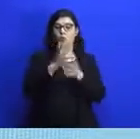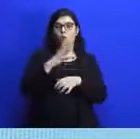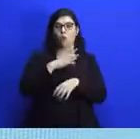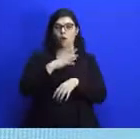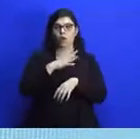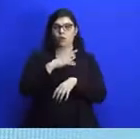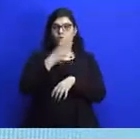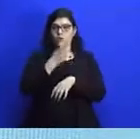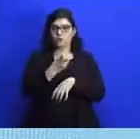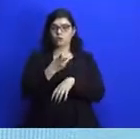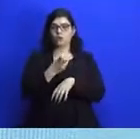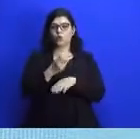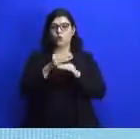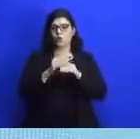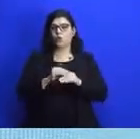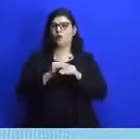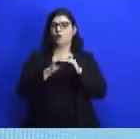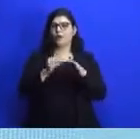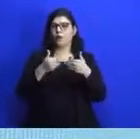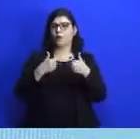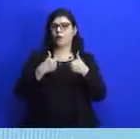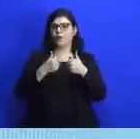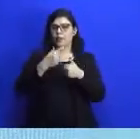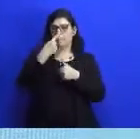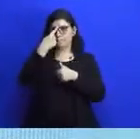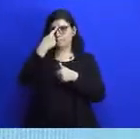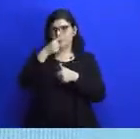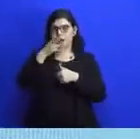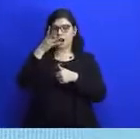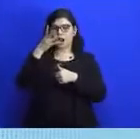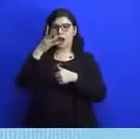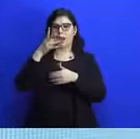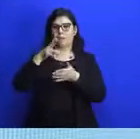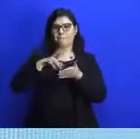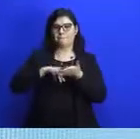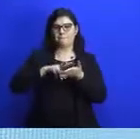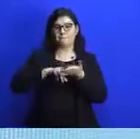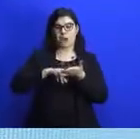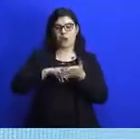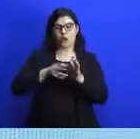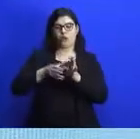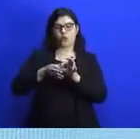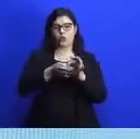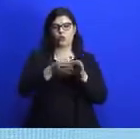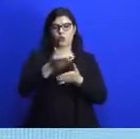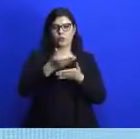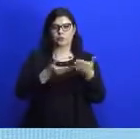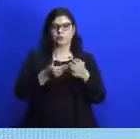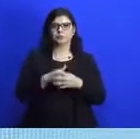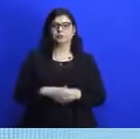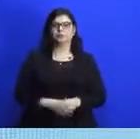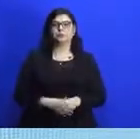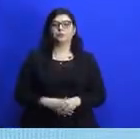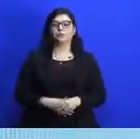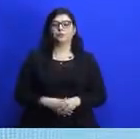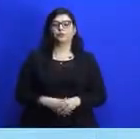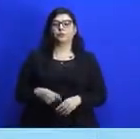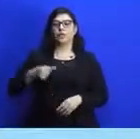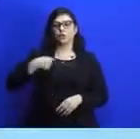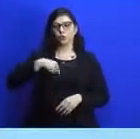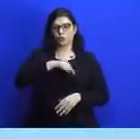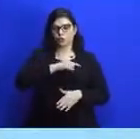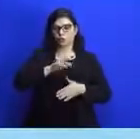vamos a crear este concepto de valor compartido para todos. Es así como reforzamos nuestro gran